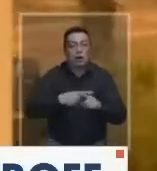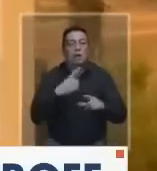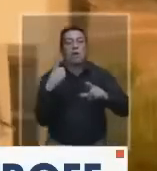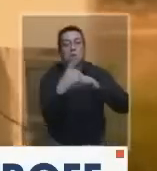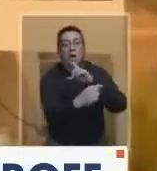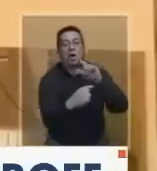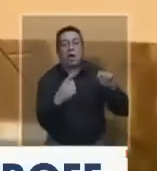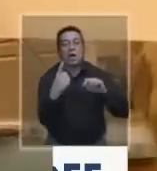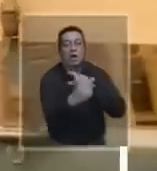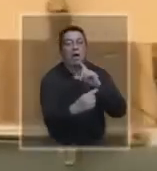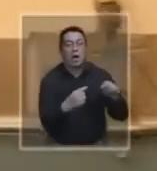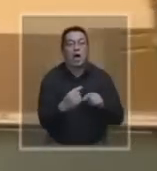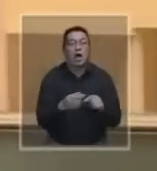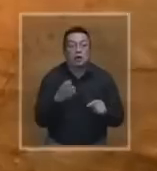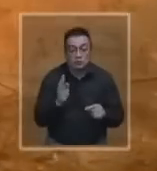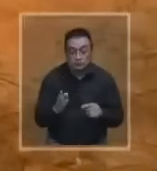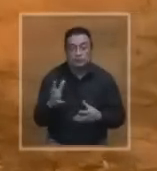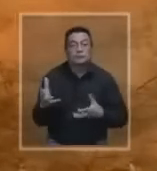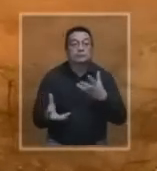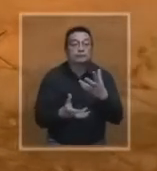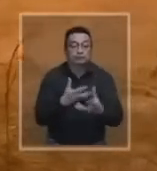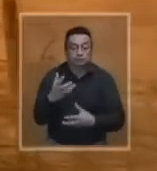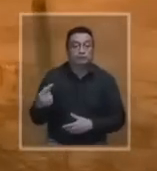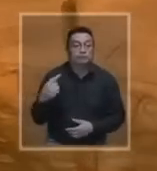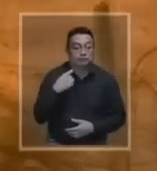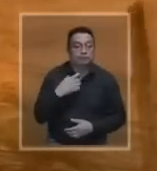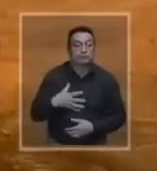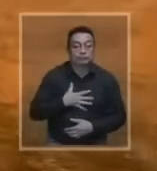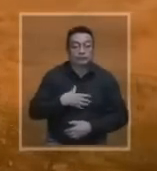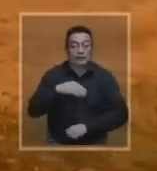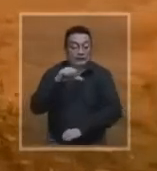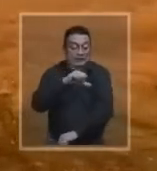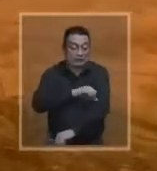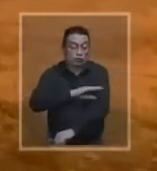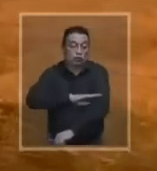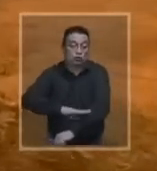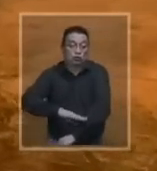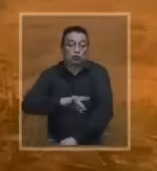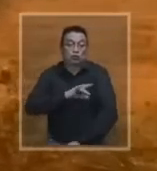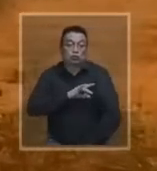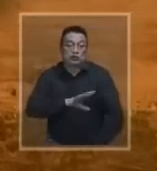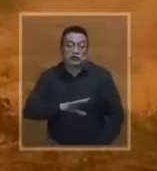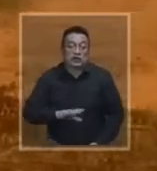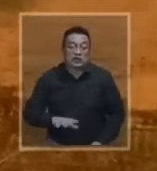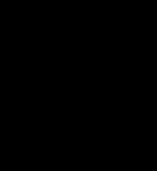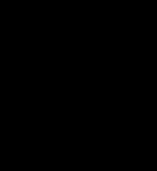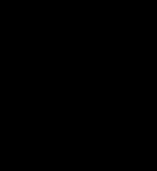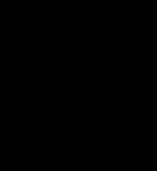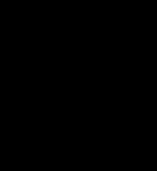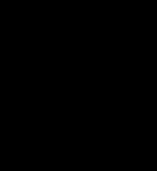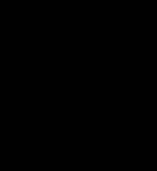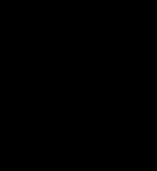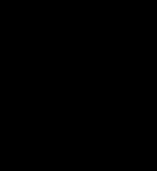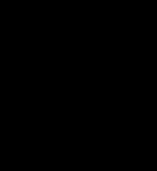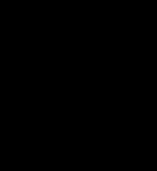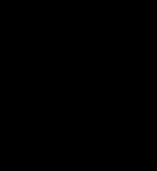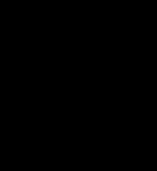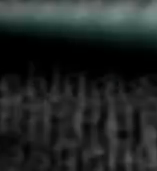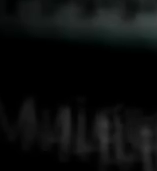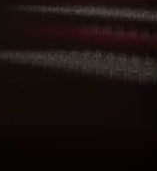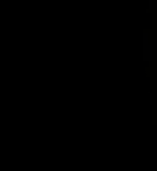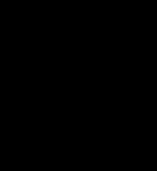todavía los incendios amenazan la zona centro sur de nuestro país tío